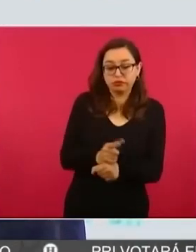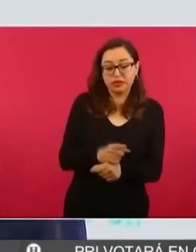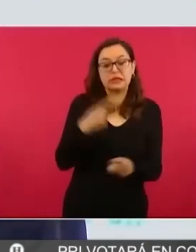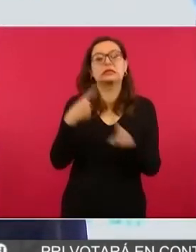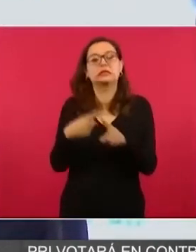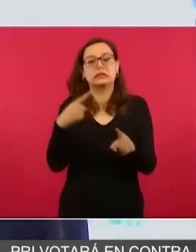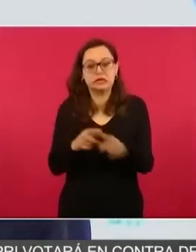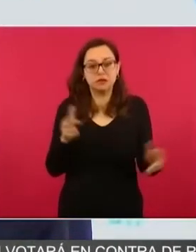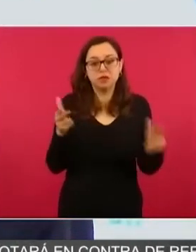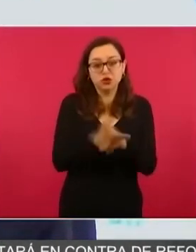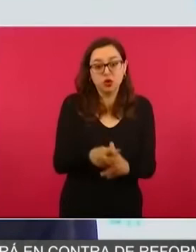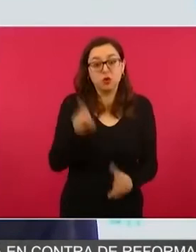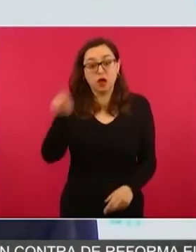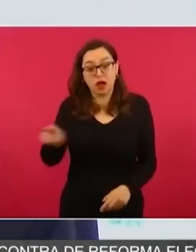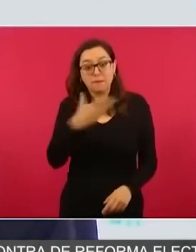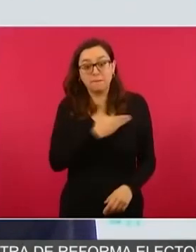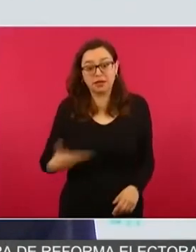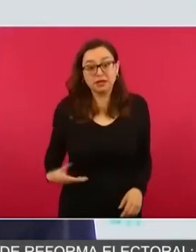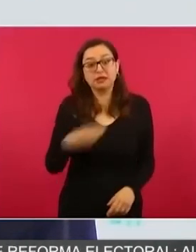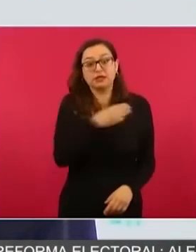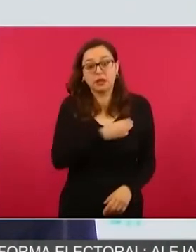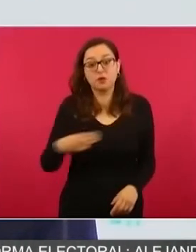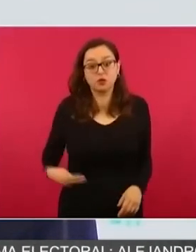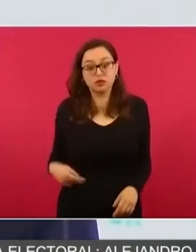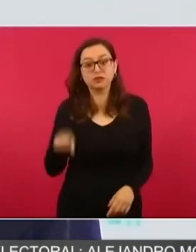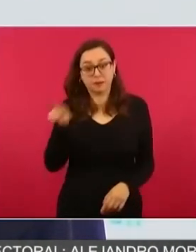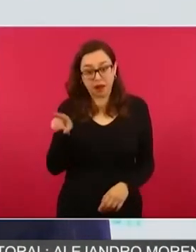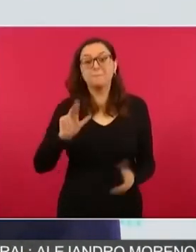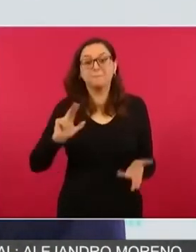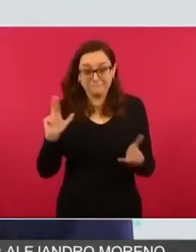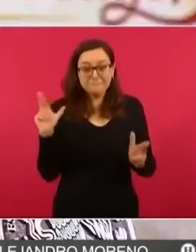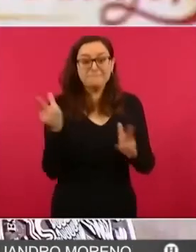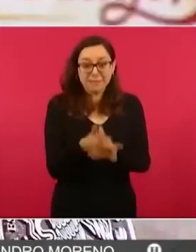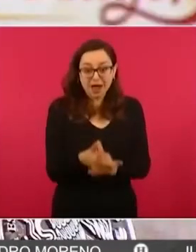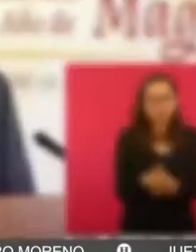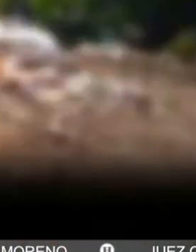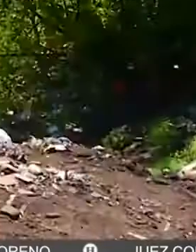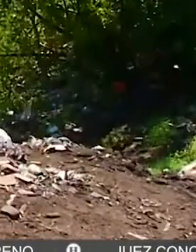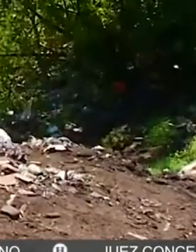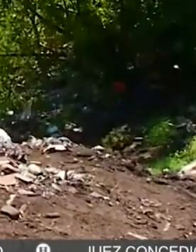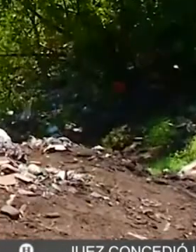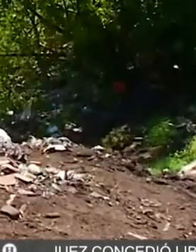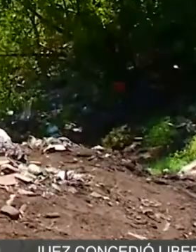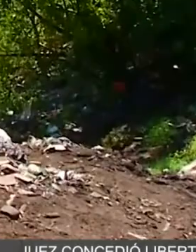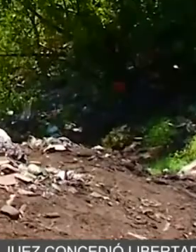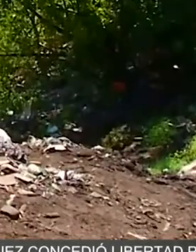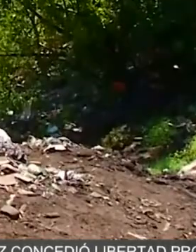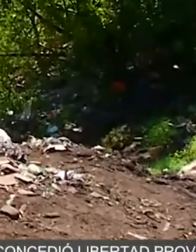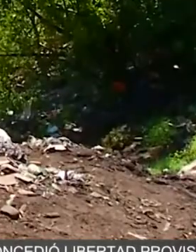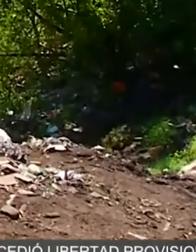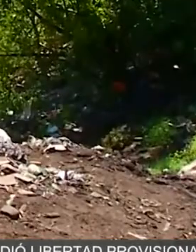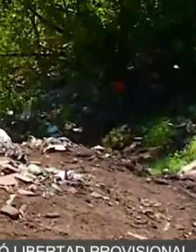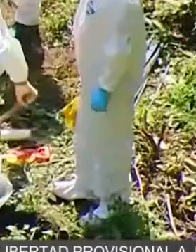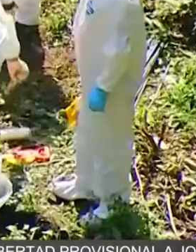justamente por este delito. No por el delito de desaparición, sino por el homicidio de Hernández Cardona. La absolución del juez contrasta con